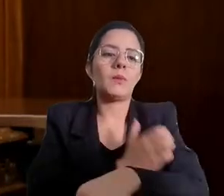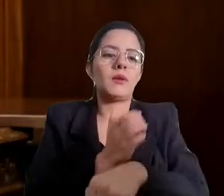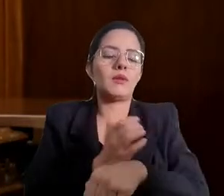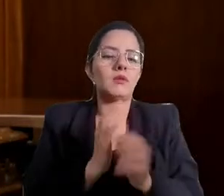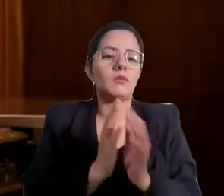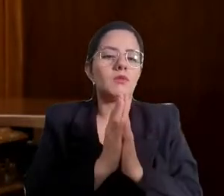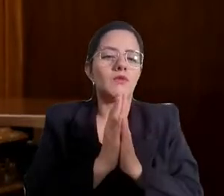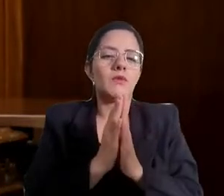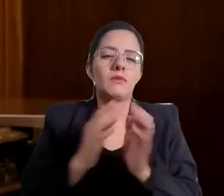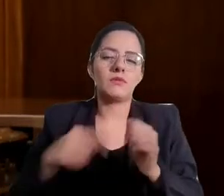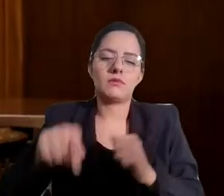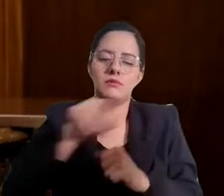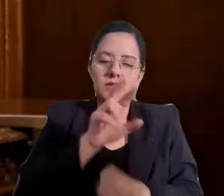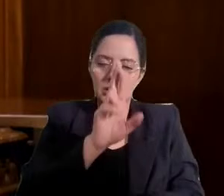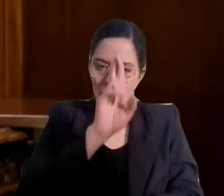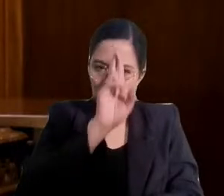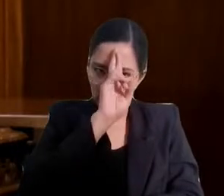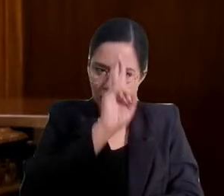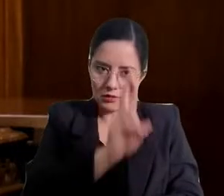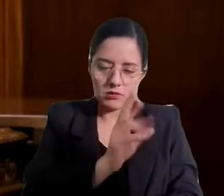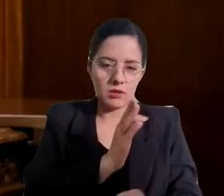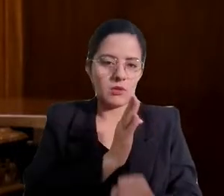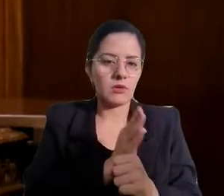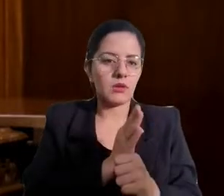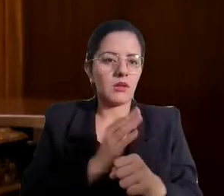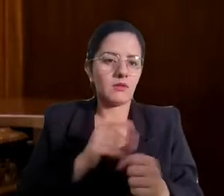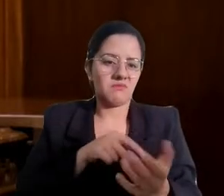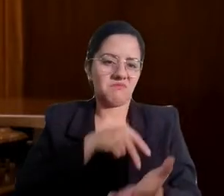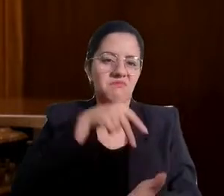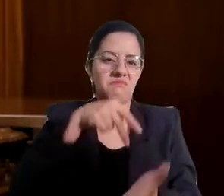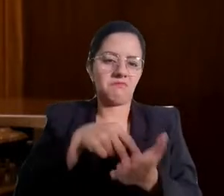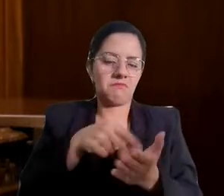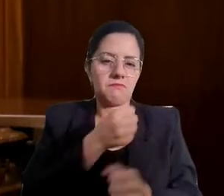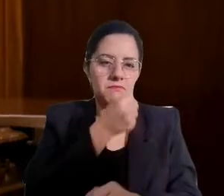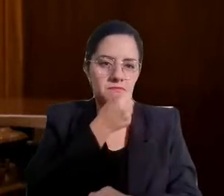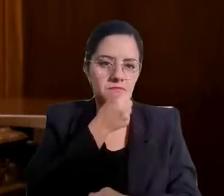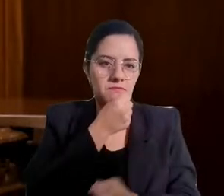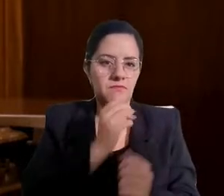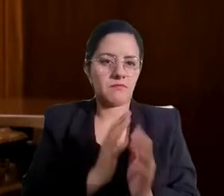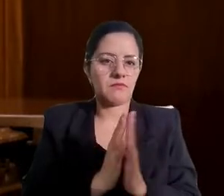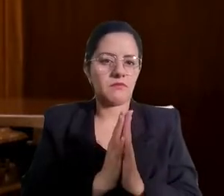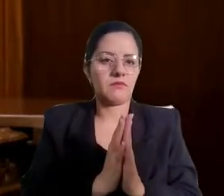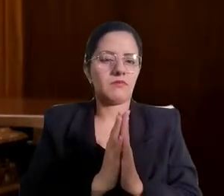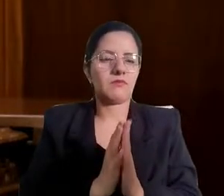solicitamos el respeto a quien está en tribuna leyendo, por favor.